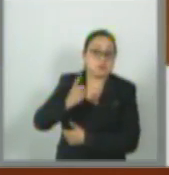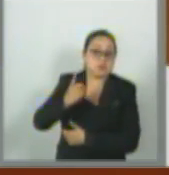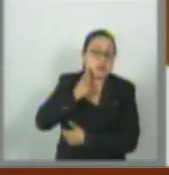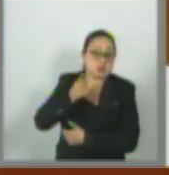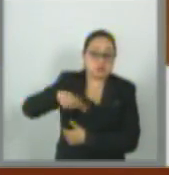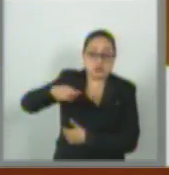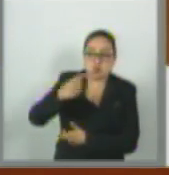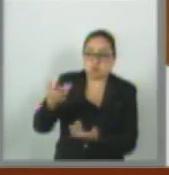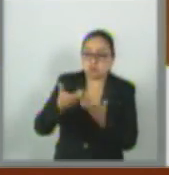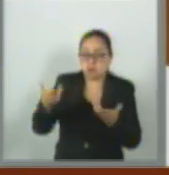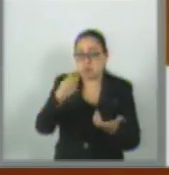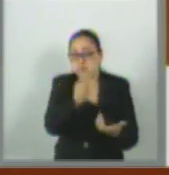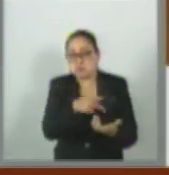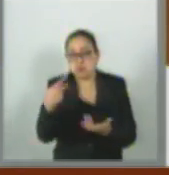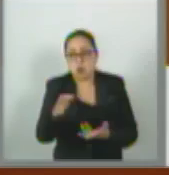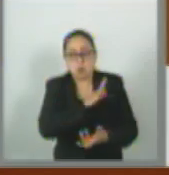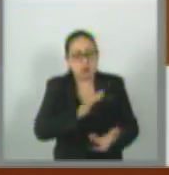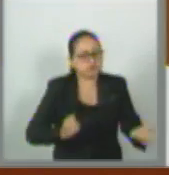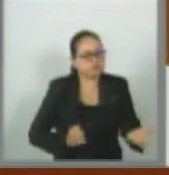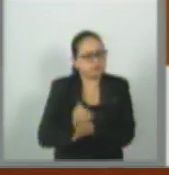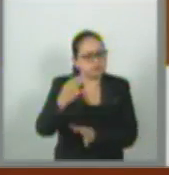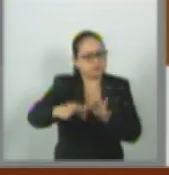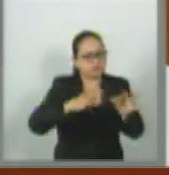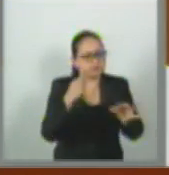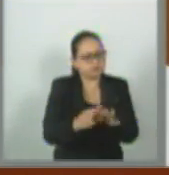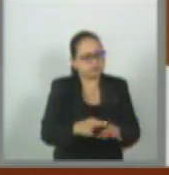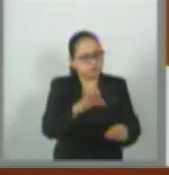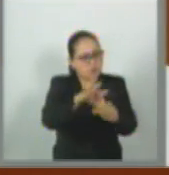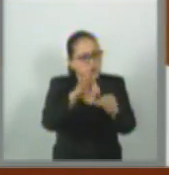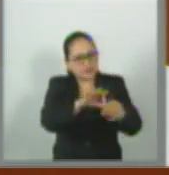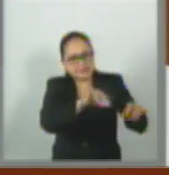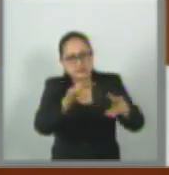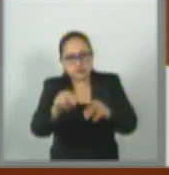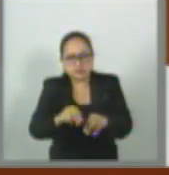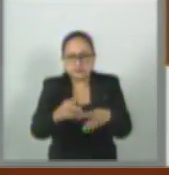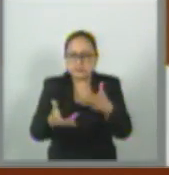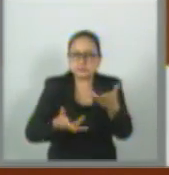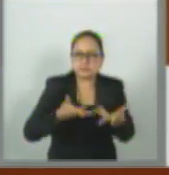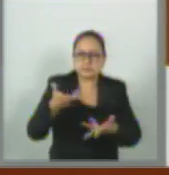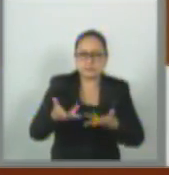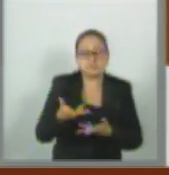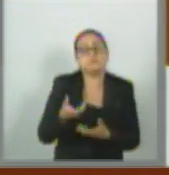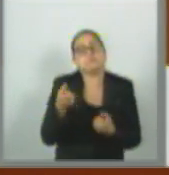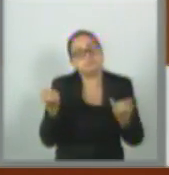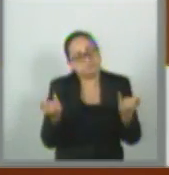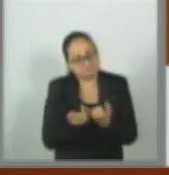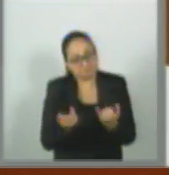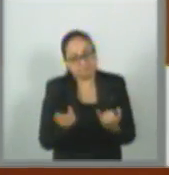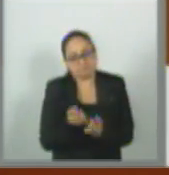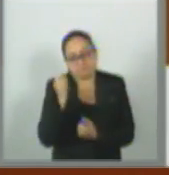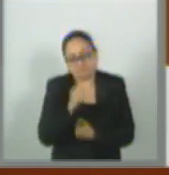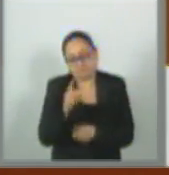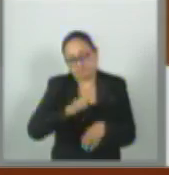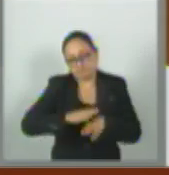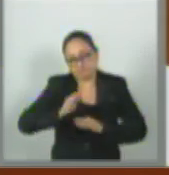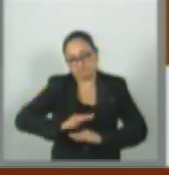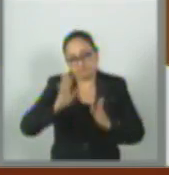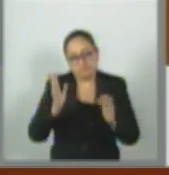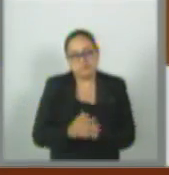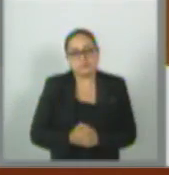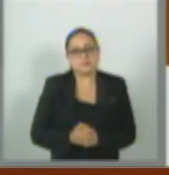tomar decisiones lo más razonadas eficaces y claras posibles